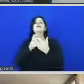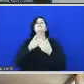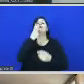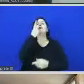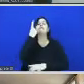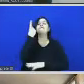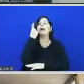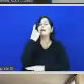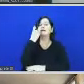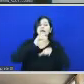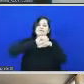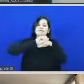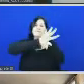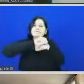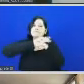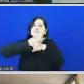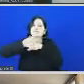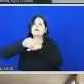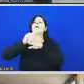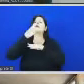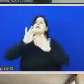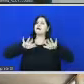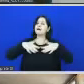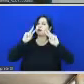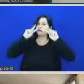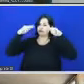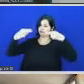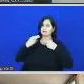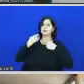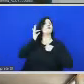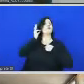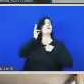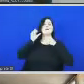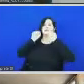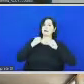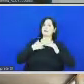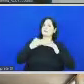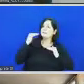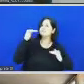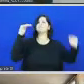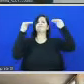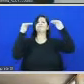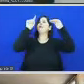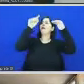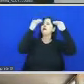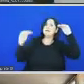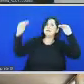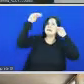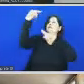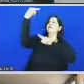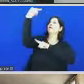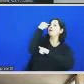de superioridad y de la supremacía blanca, y que nace del colonialismo, ¿verdad? Entonces nosotros